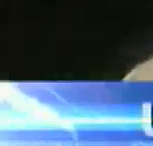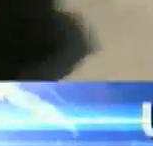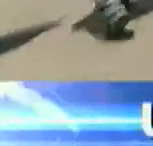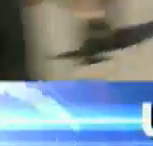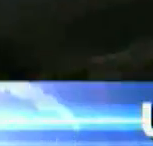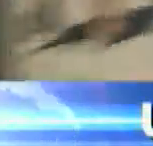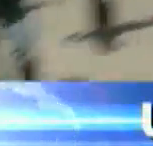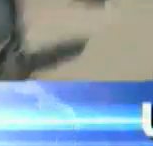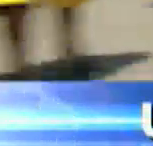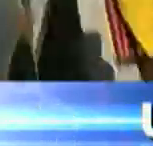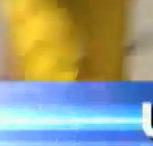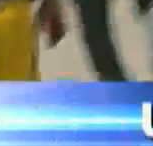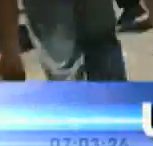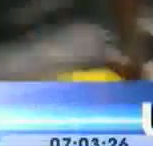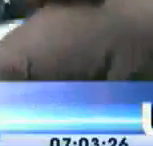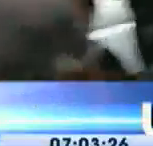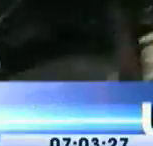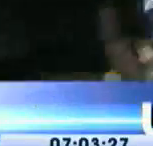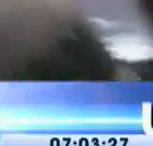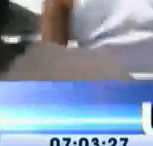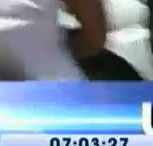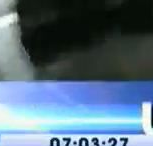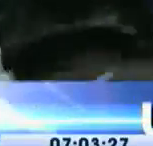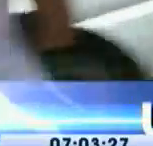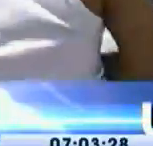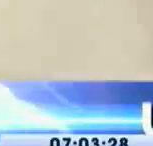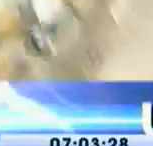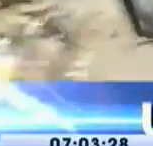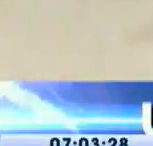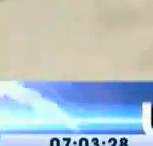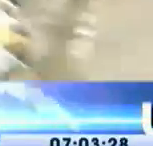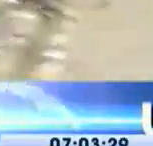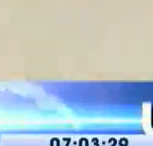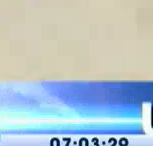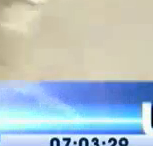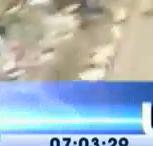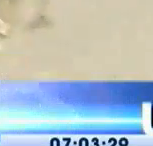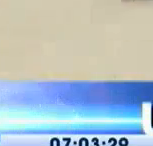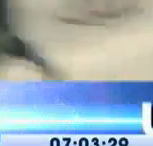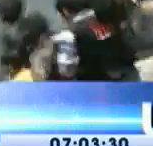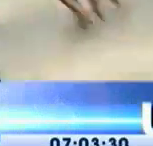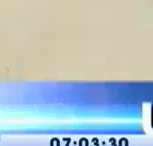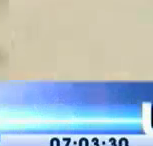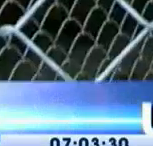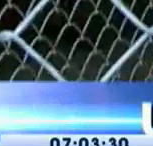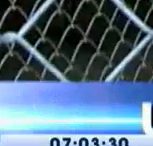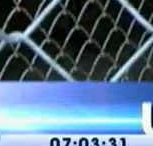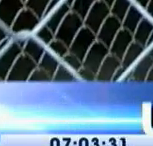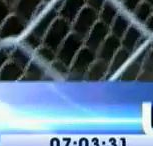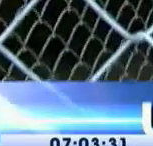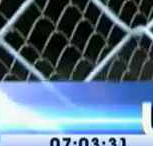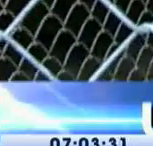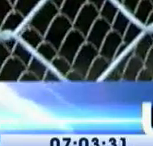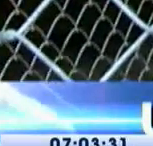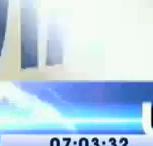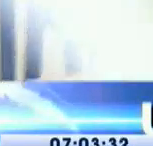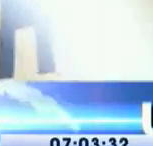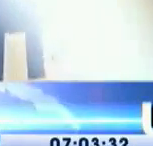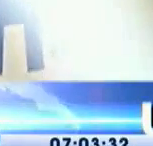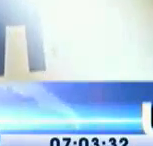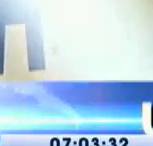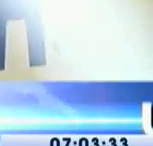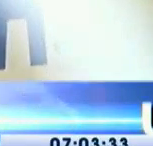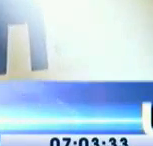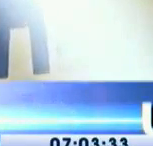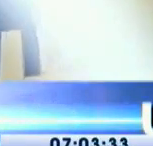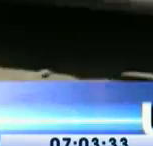Fue asesinado en el sector donde habitaba. Conozca en qué lugar, cómo y por qué balearon a una persona. También, ¿qué hizo el